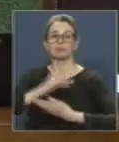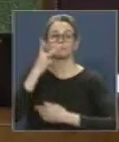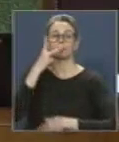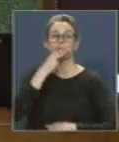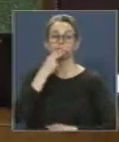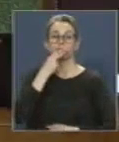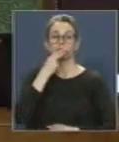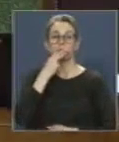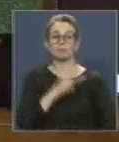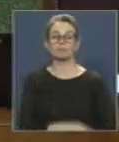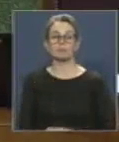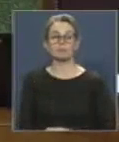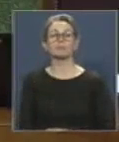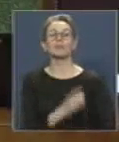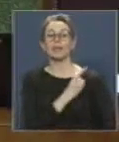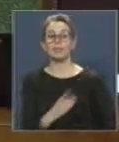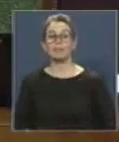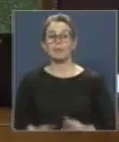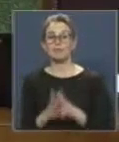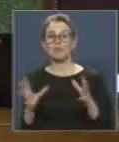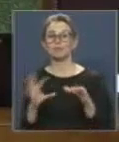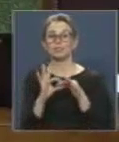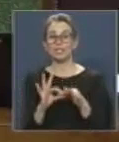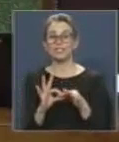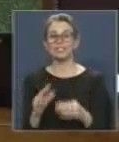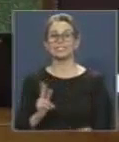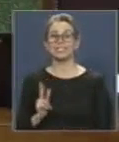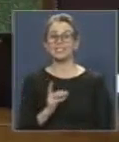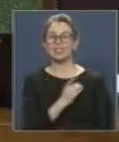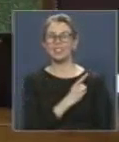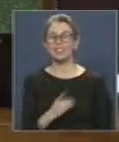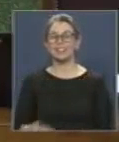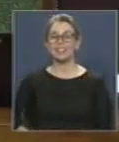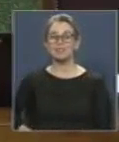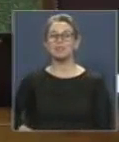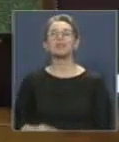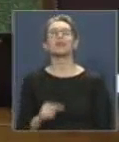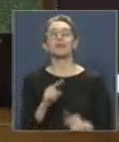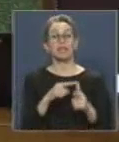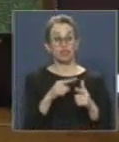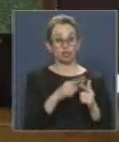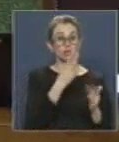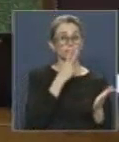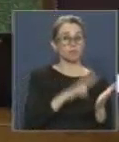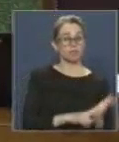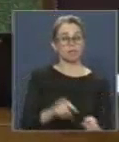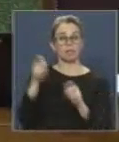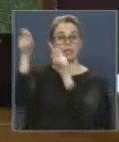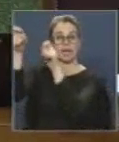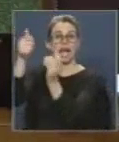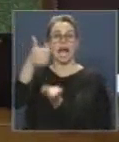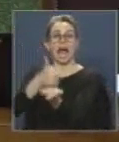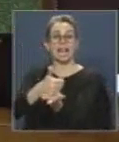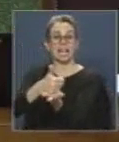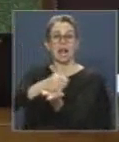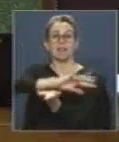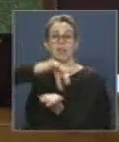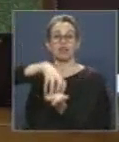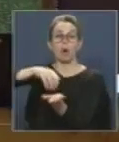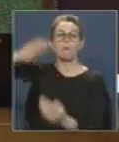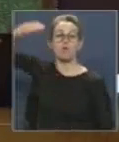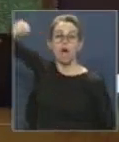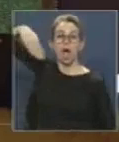gracias señor diputado el señor diputado le parece enviaremos entonces un oficio al señor alcalde la comuna de tomé